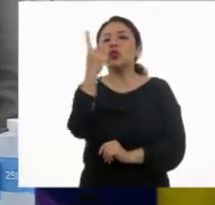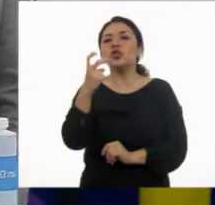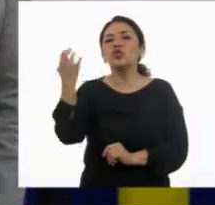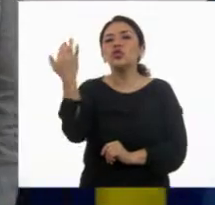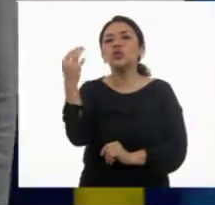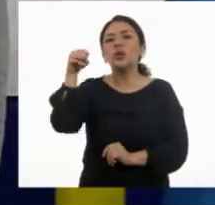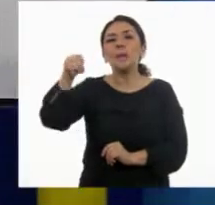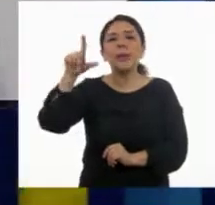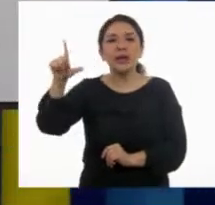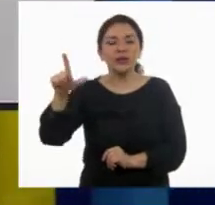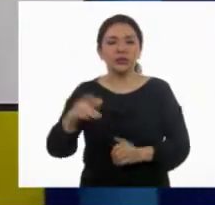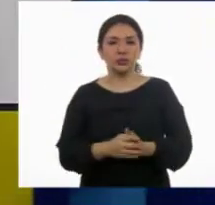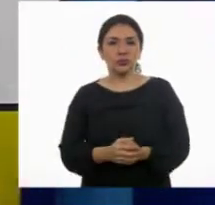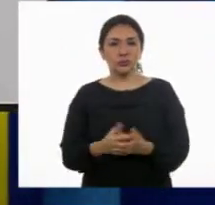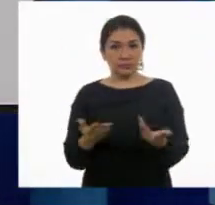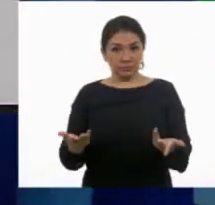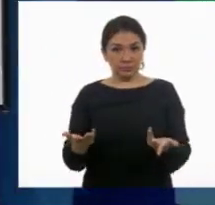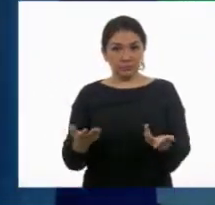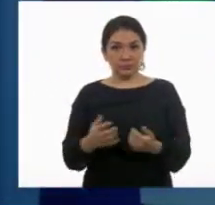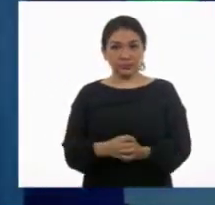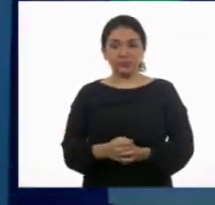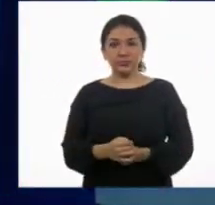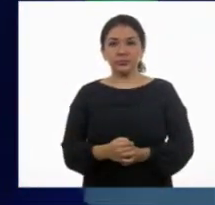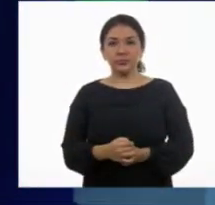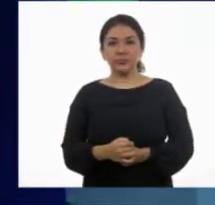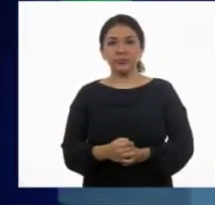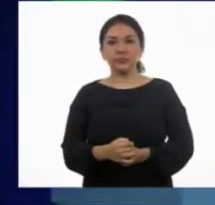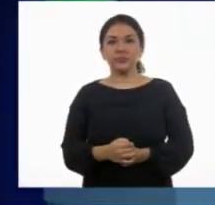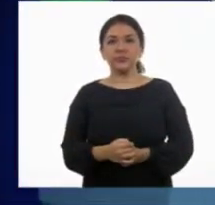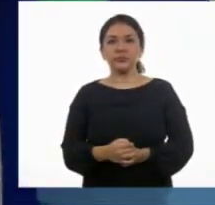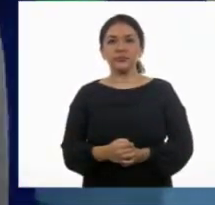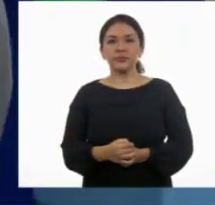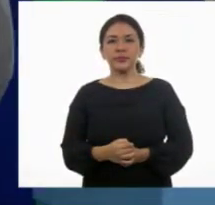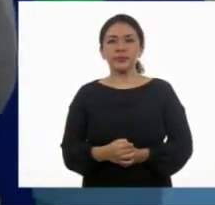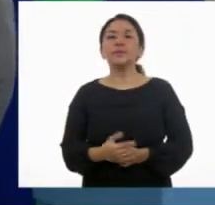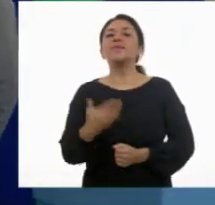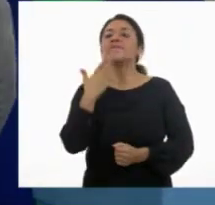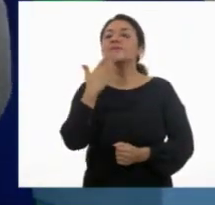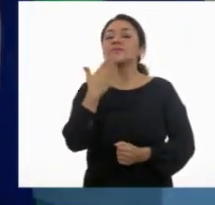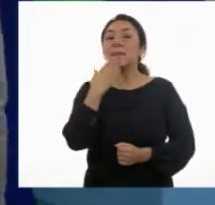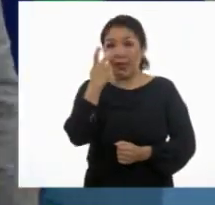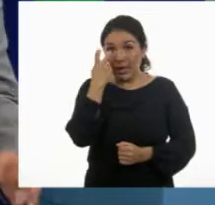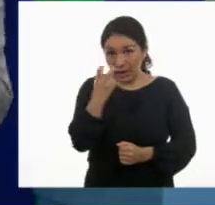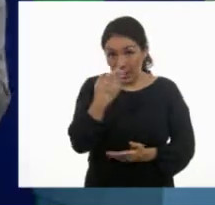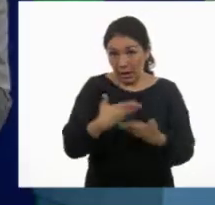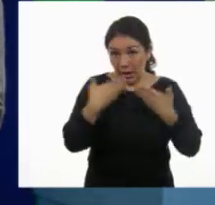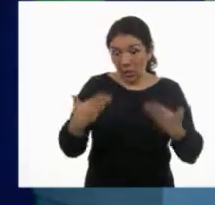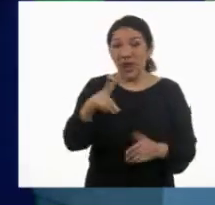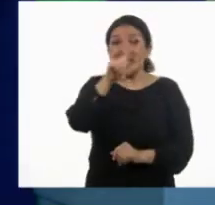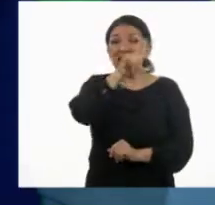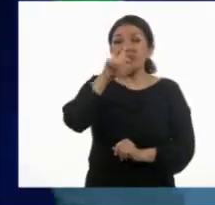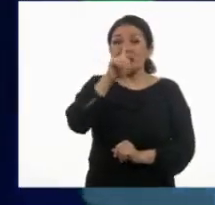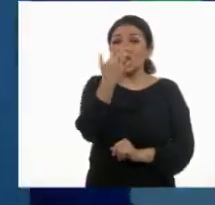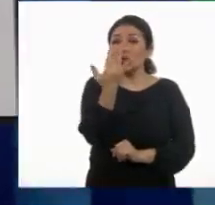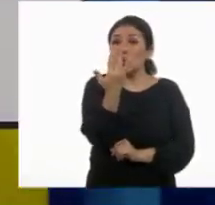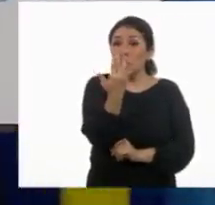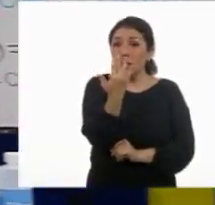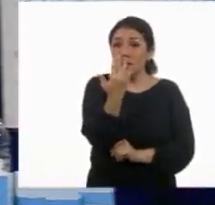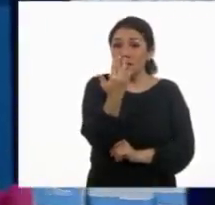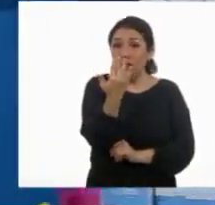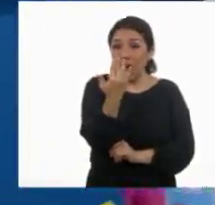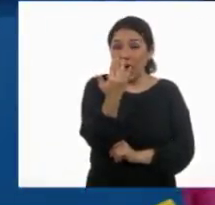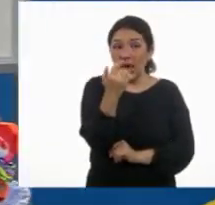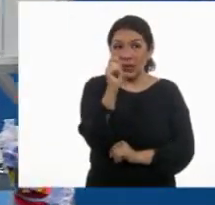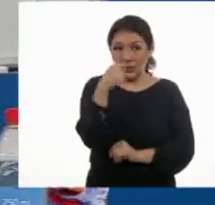0.250 litros. Litros. Ya es la parte de la fracción, claro. Exactamente. Por lo tanto, 750, que fue